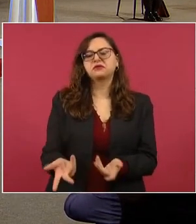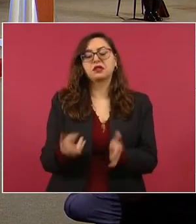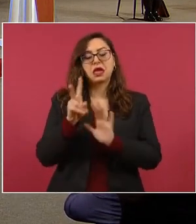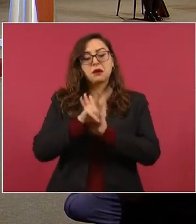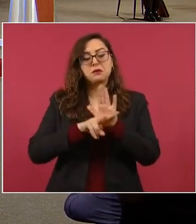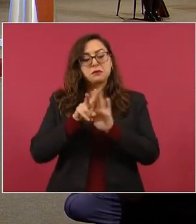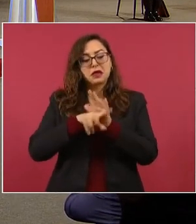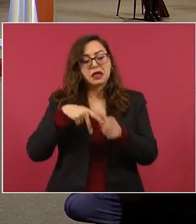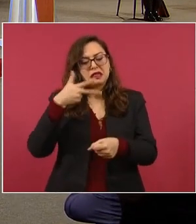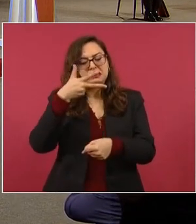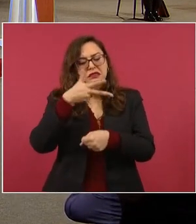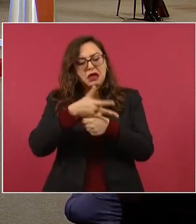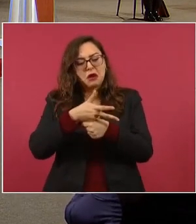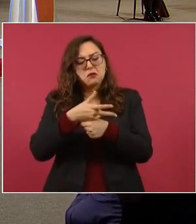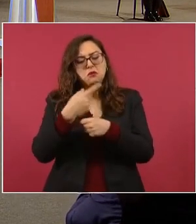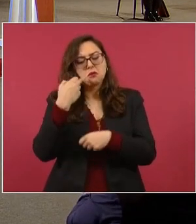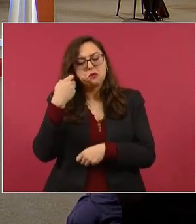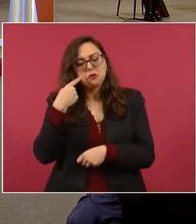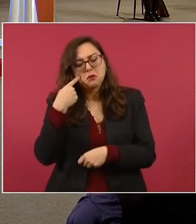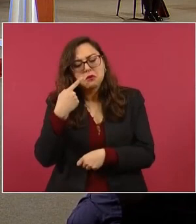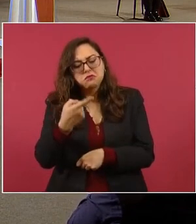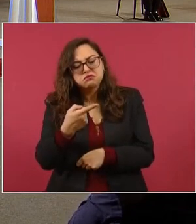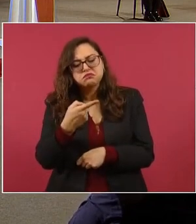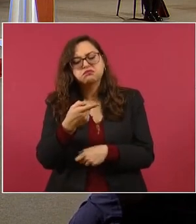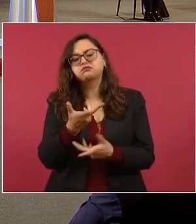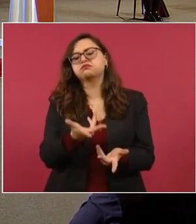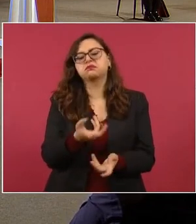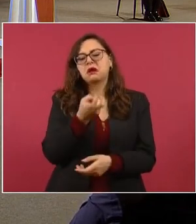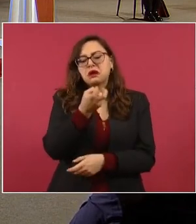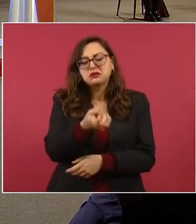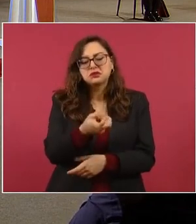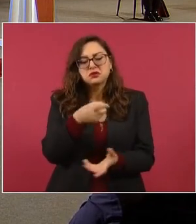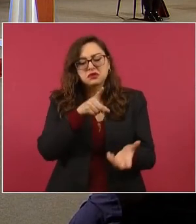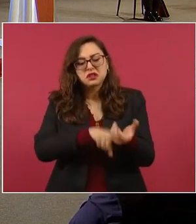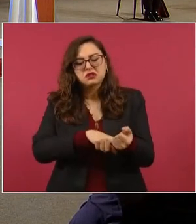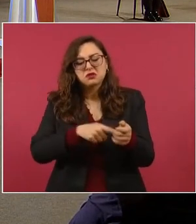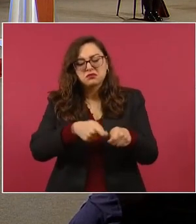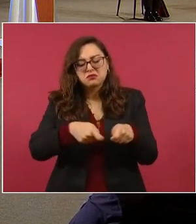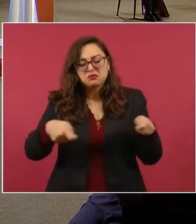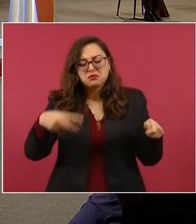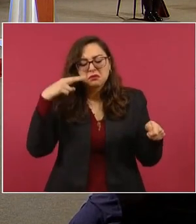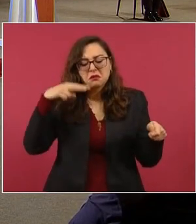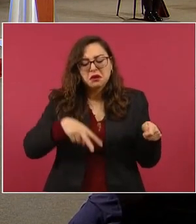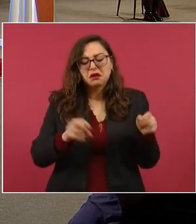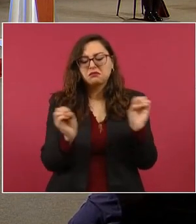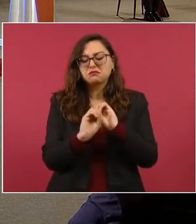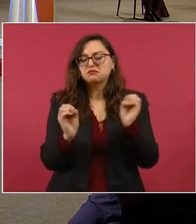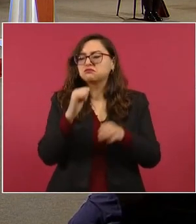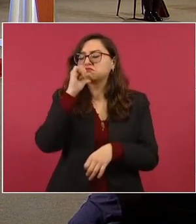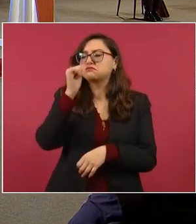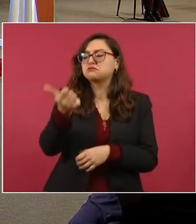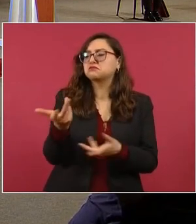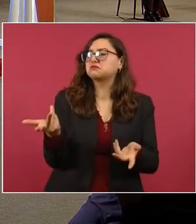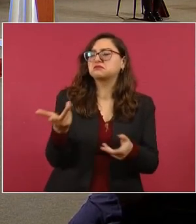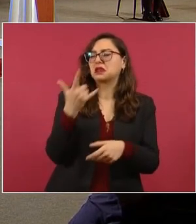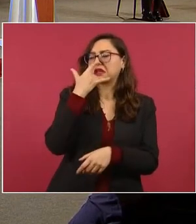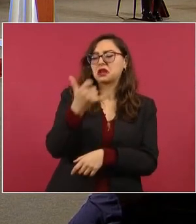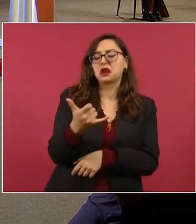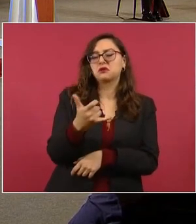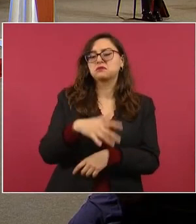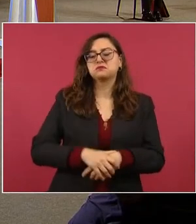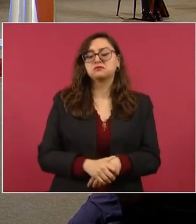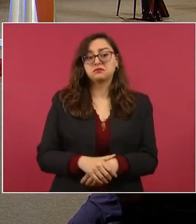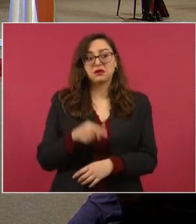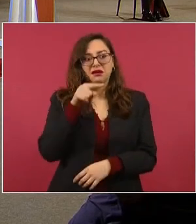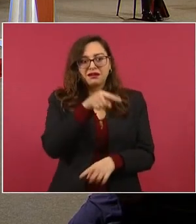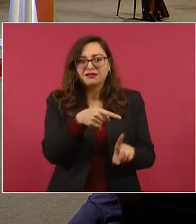video presentado como evidencia no se exhibió el interior de la bolsa, y bueno, ello a pesar de que esta persona contaba